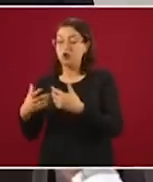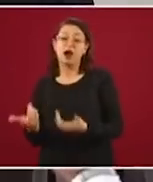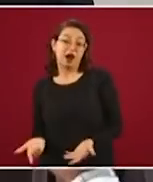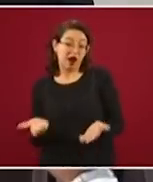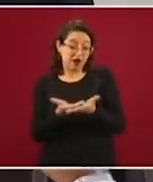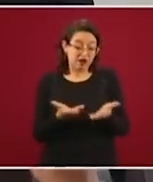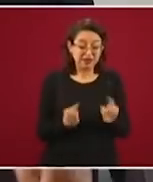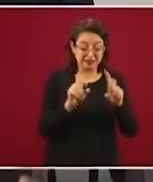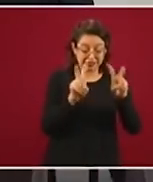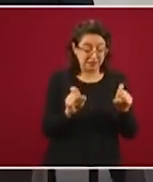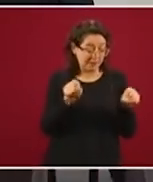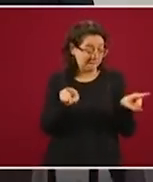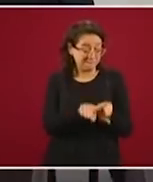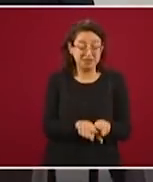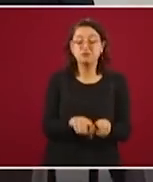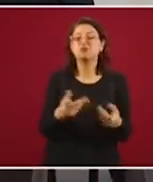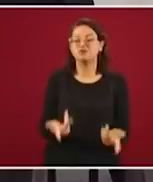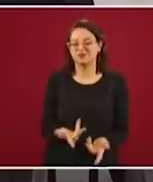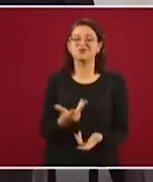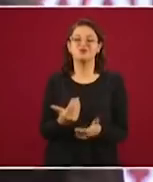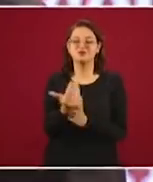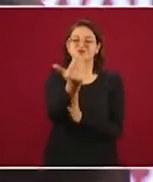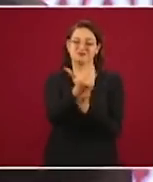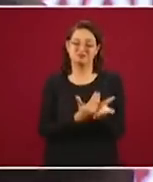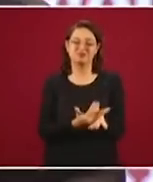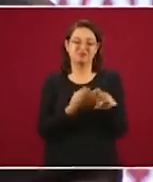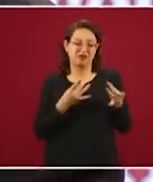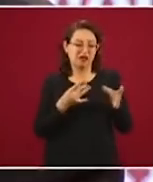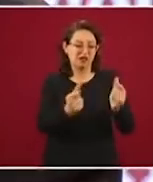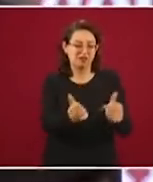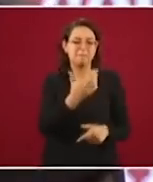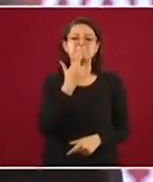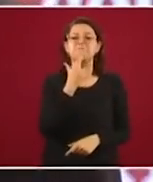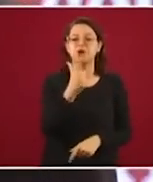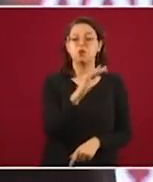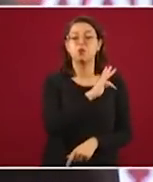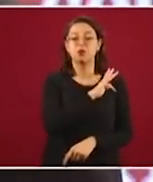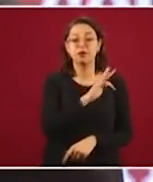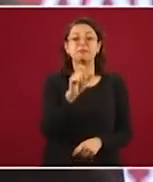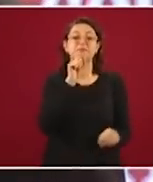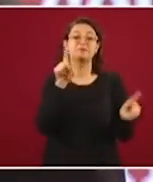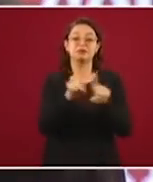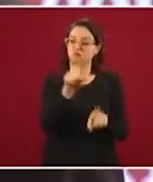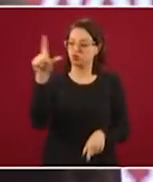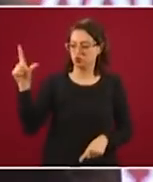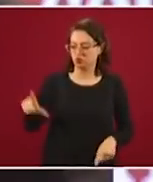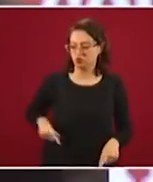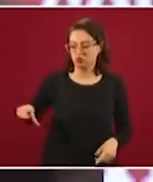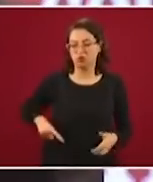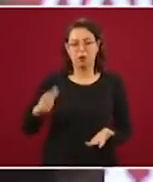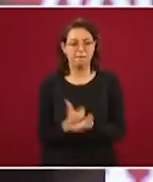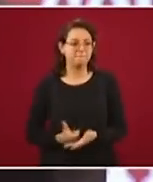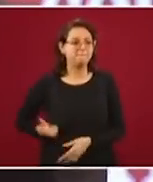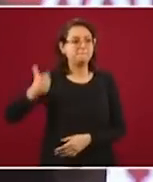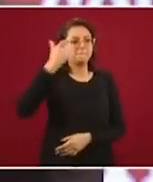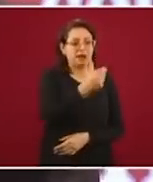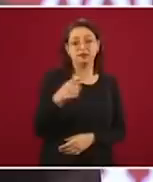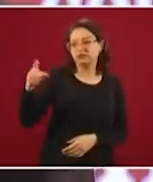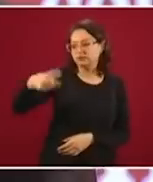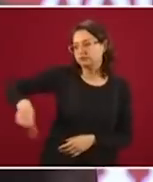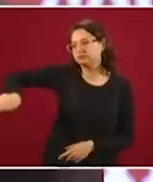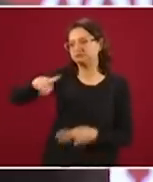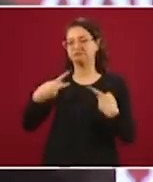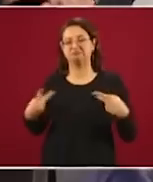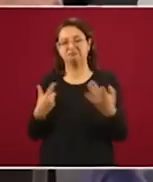reducciones de precios y mejorías de la calidad y vamos a lograr que el gobierno absorba el costo y no lo tengan que pagar